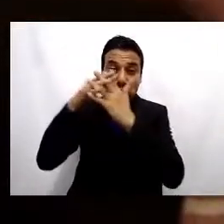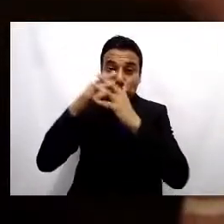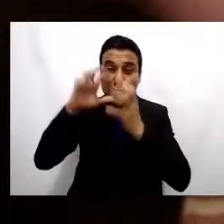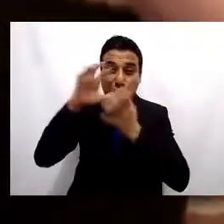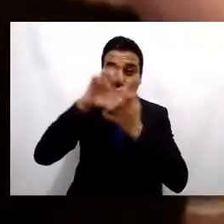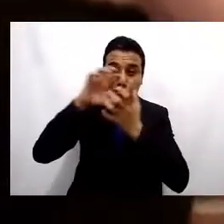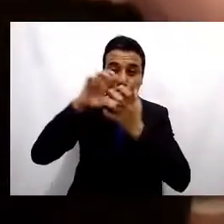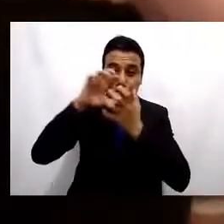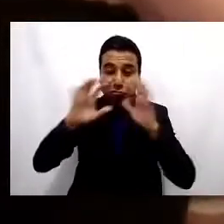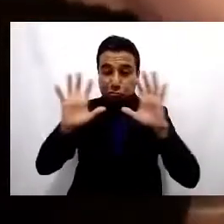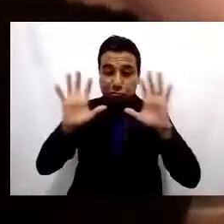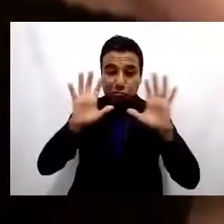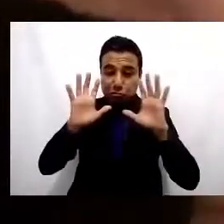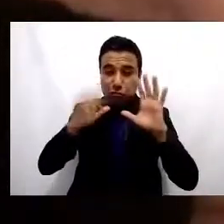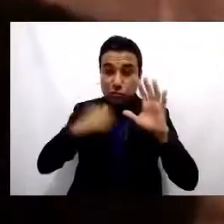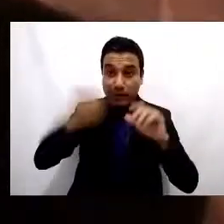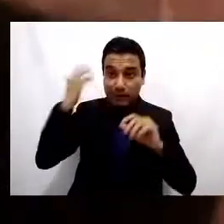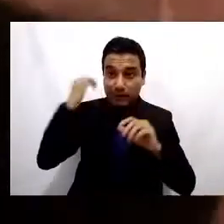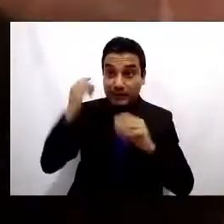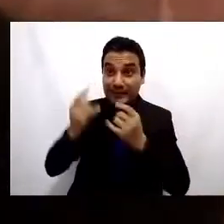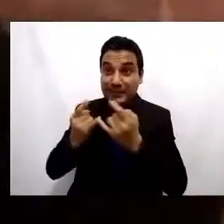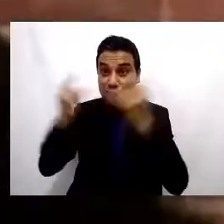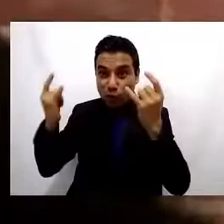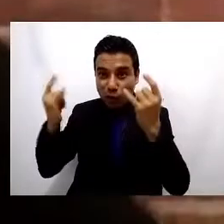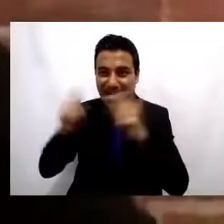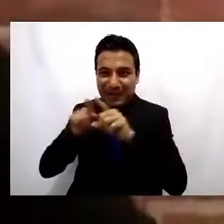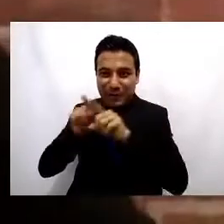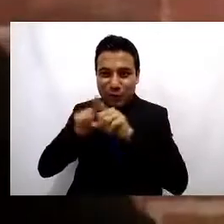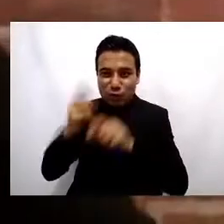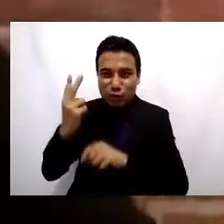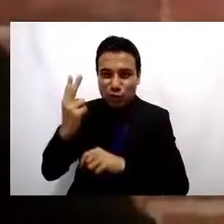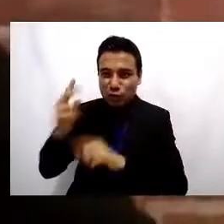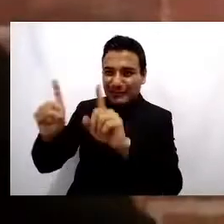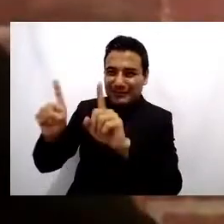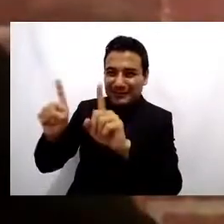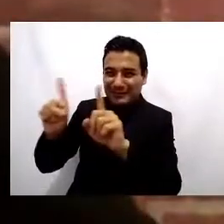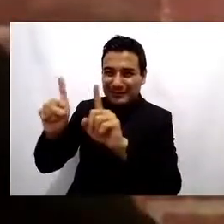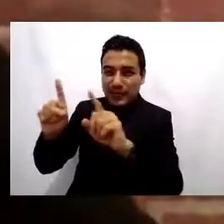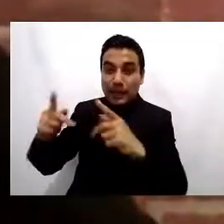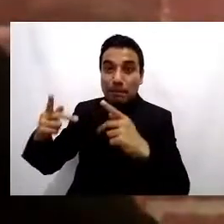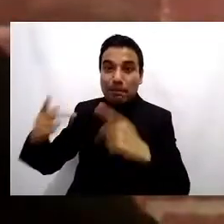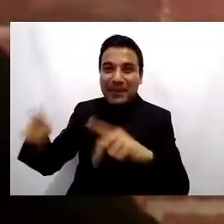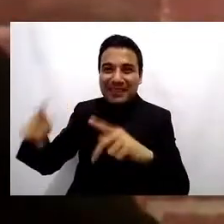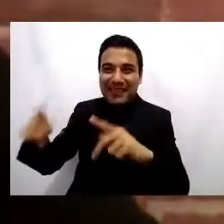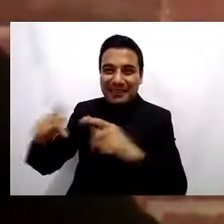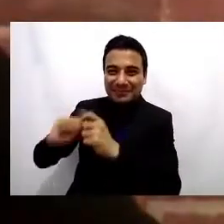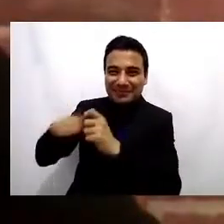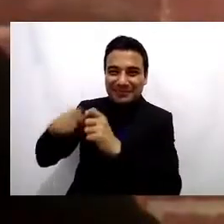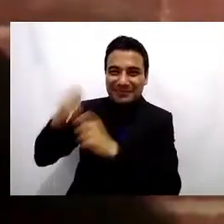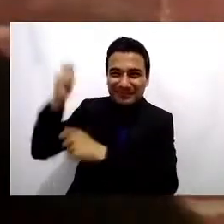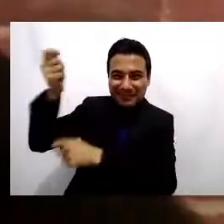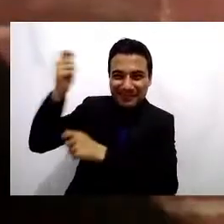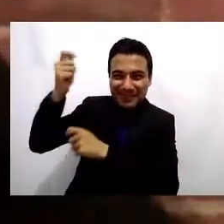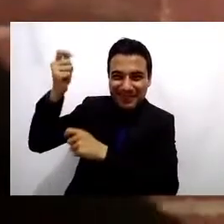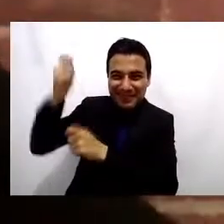hermanos, hipotéticos hermanos, que vendían carnada al costado de una